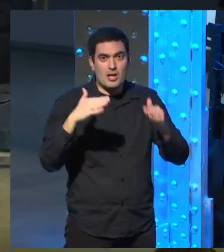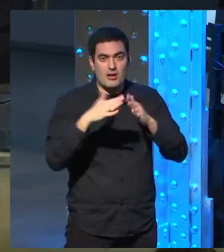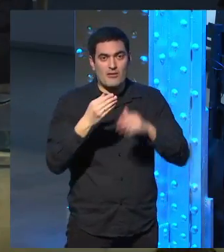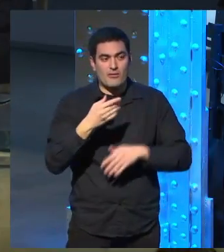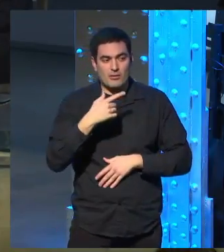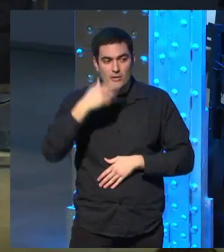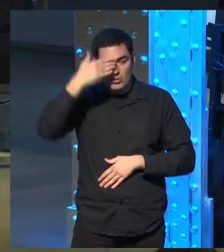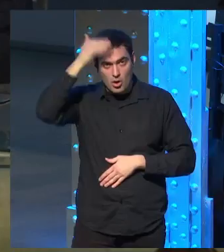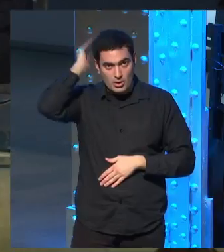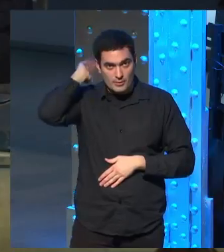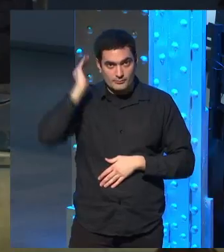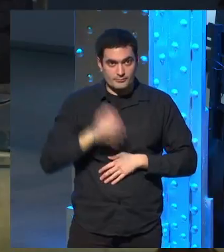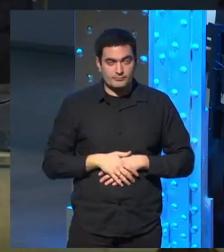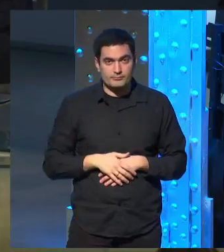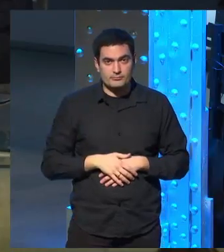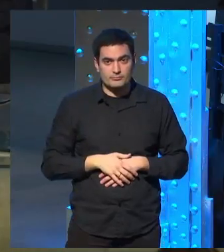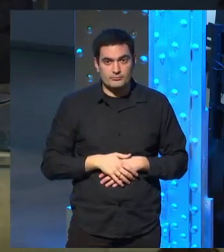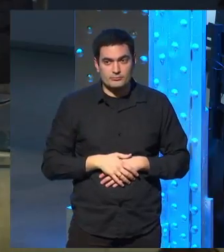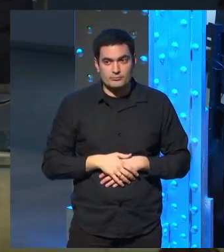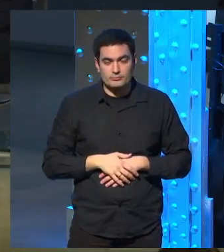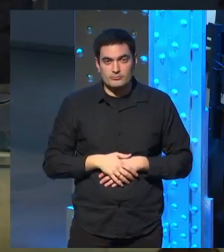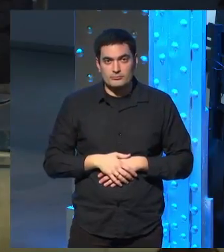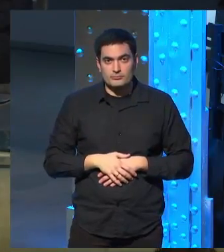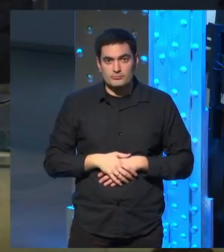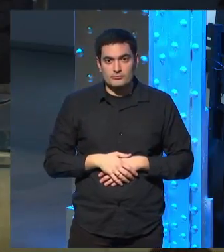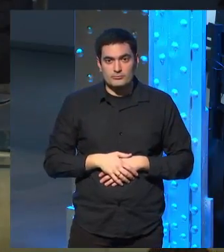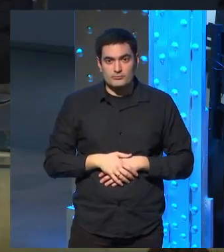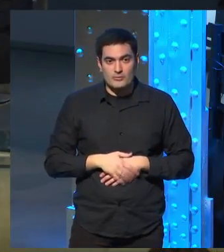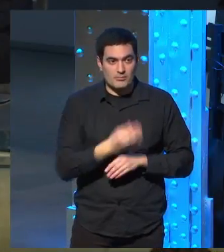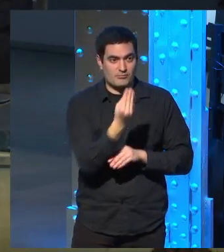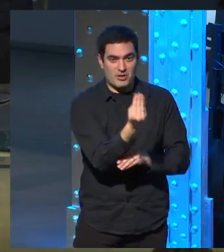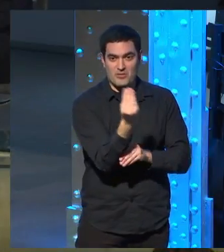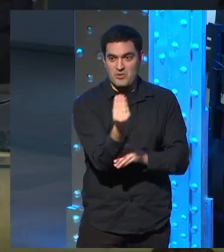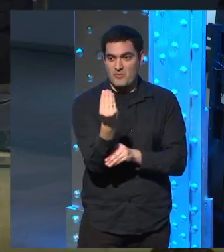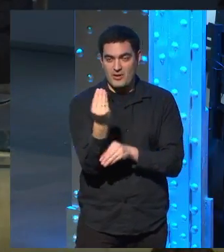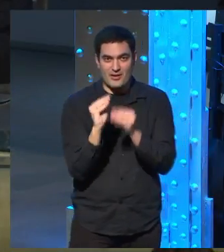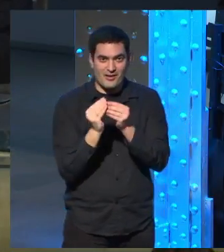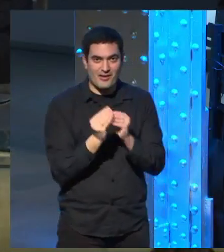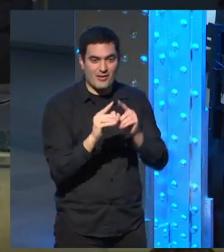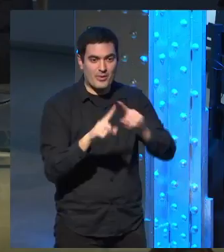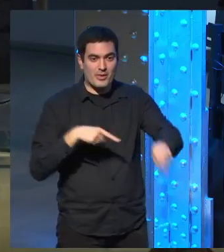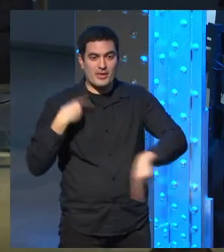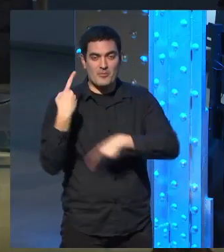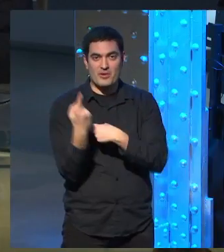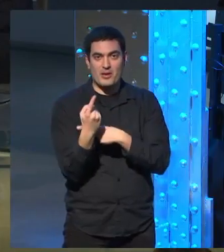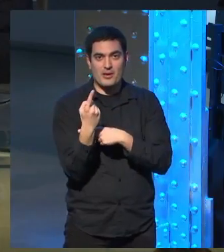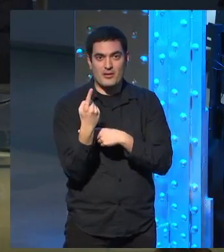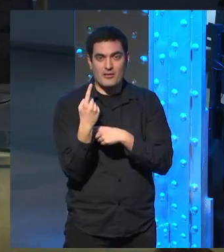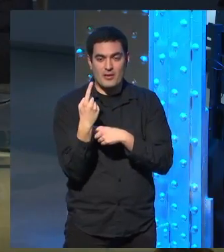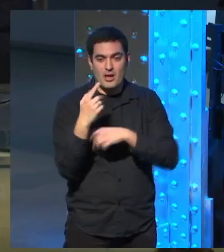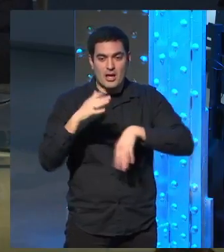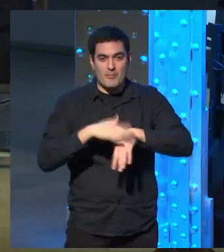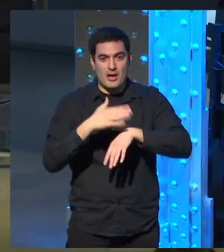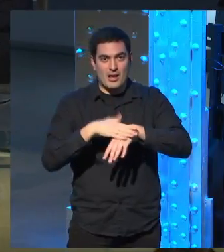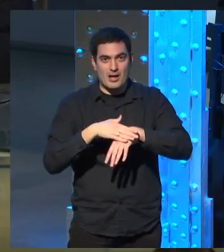en la que el Menegildo Lanz hizo aquellos monigotes que después serían la inspiración para los